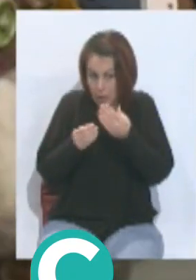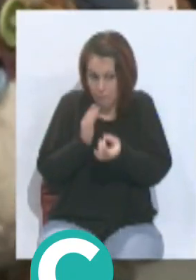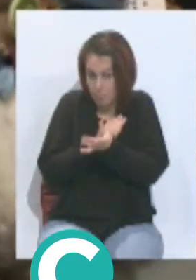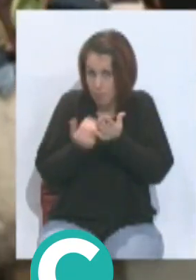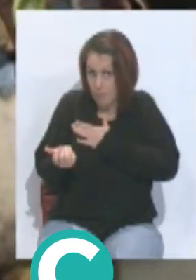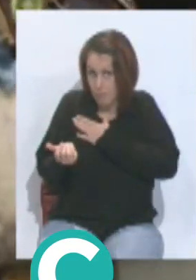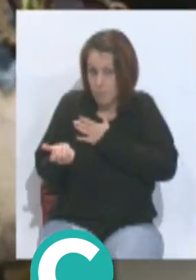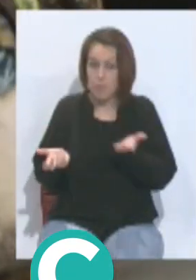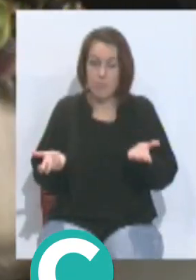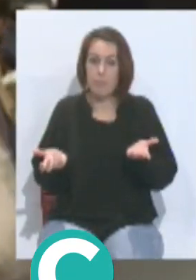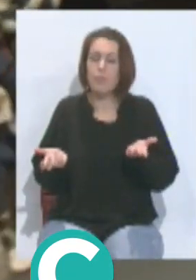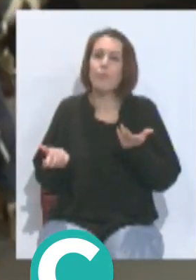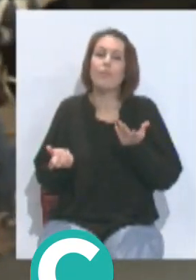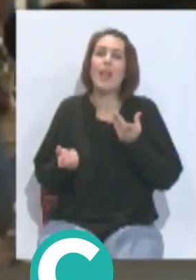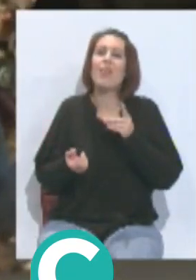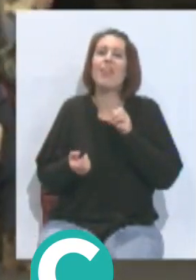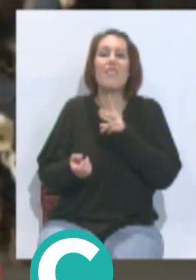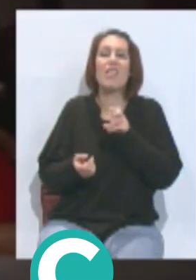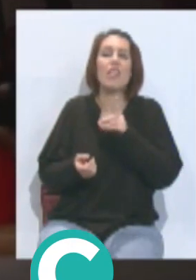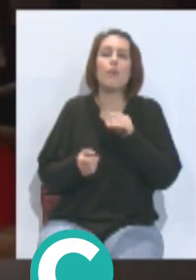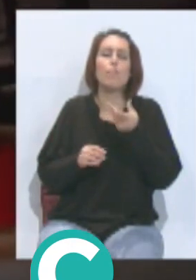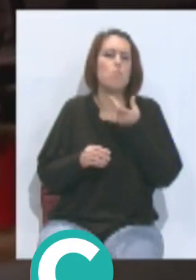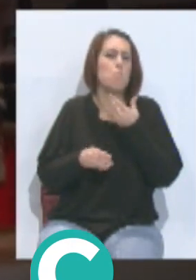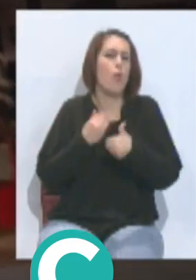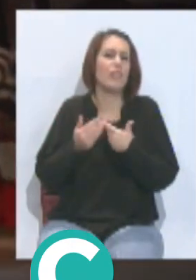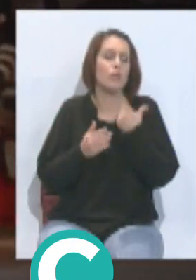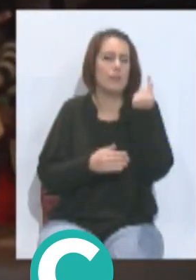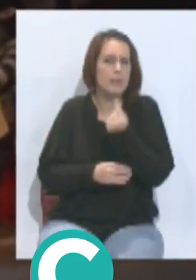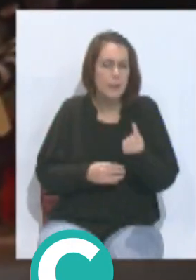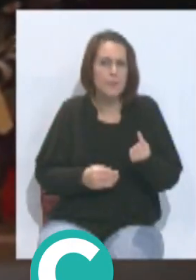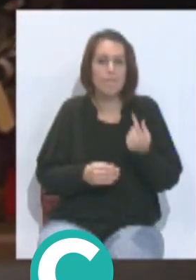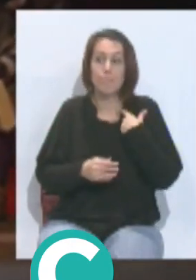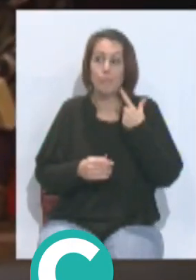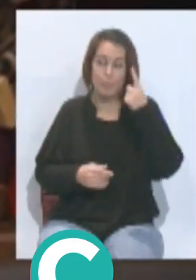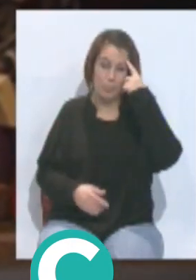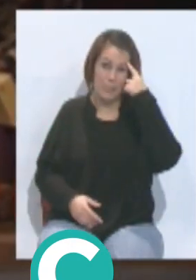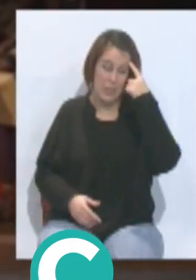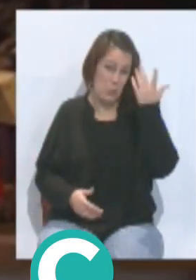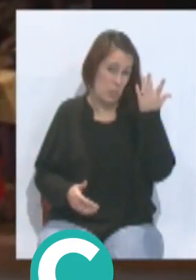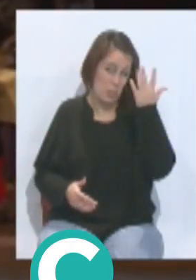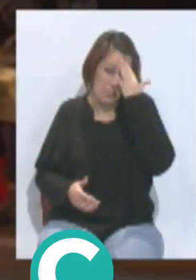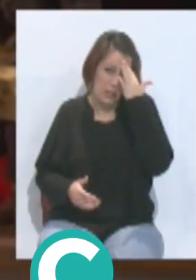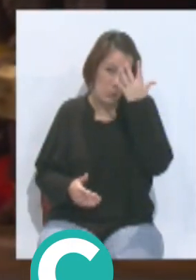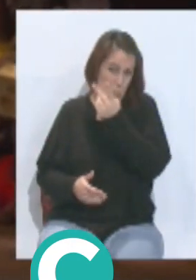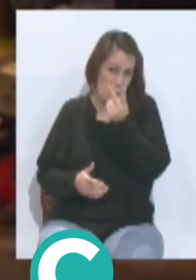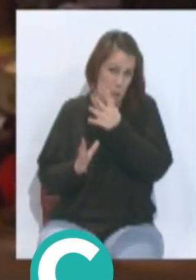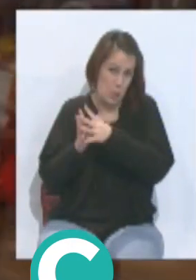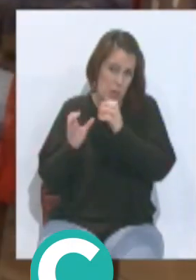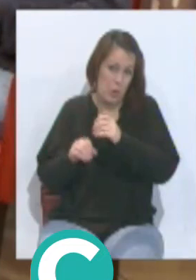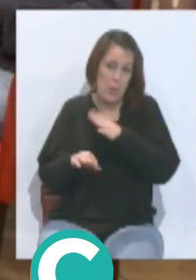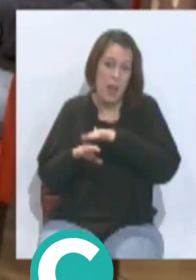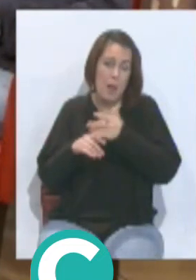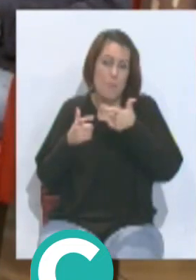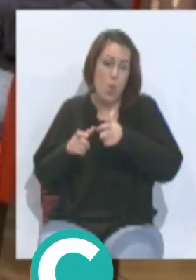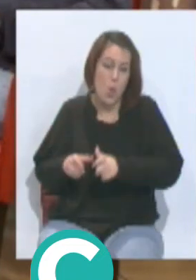Uh-huh. David, ¿cómo ha sido el proceso de diseño? Me imagino que os habéis coordinado, ¿no?, a la hora de establecer, bueno, pues, sí, la división de estos módulos,